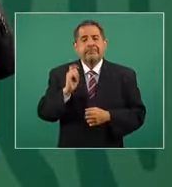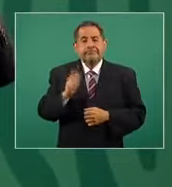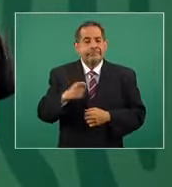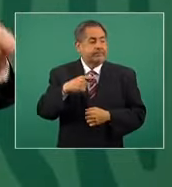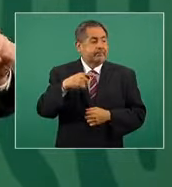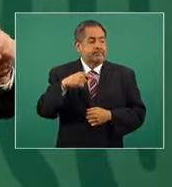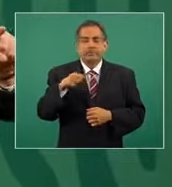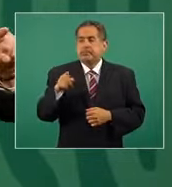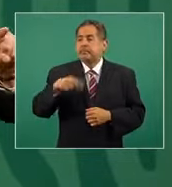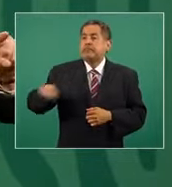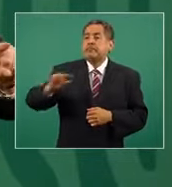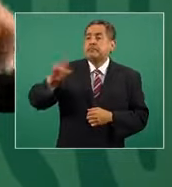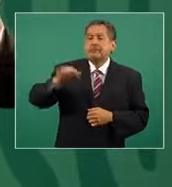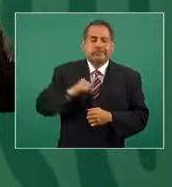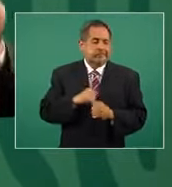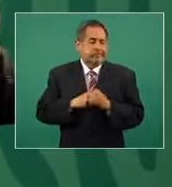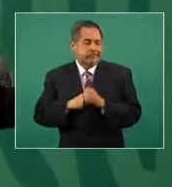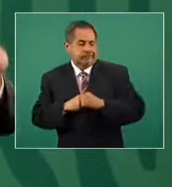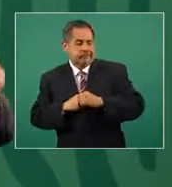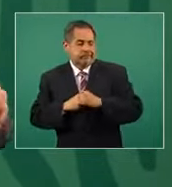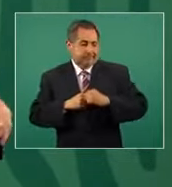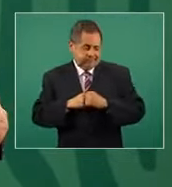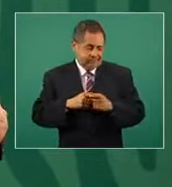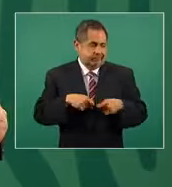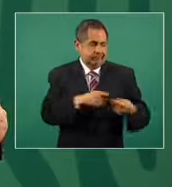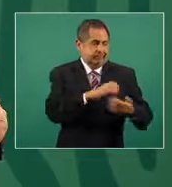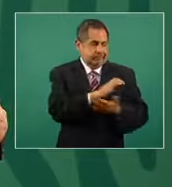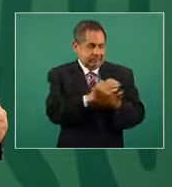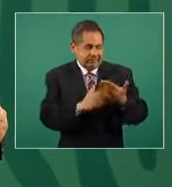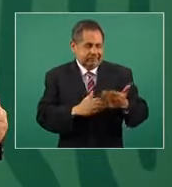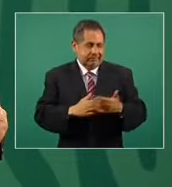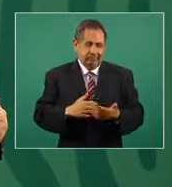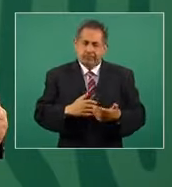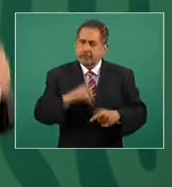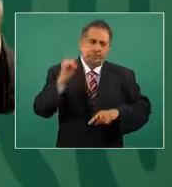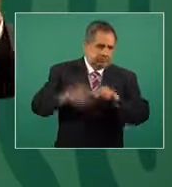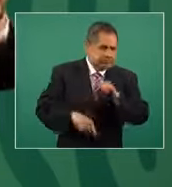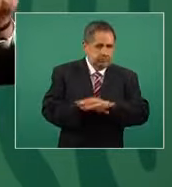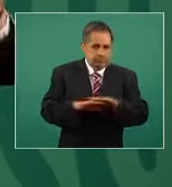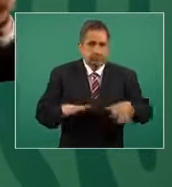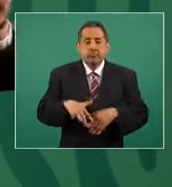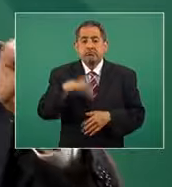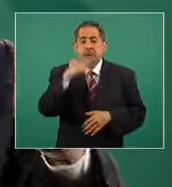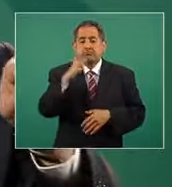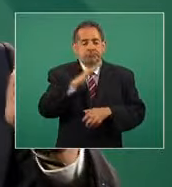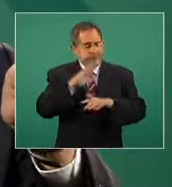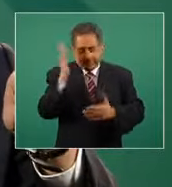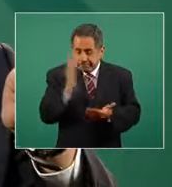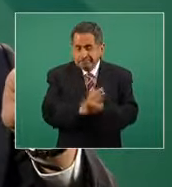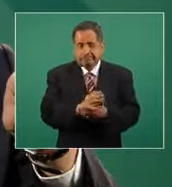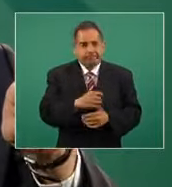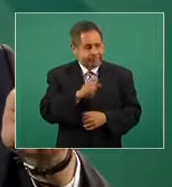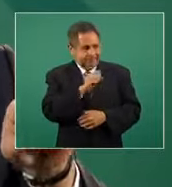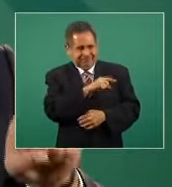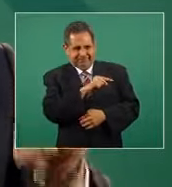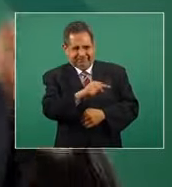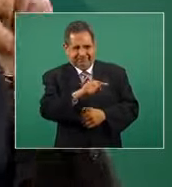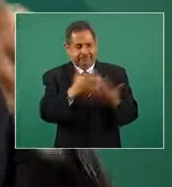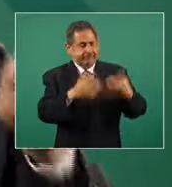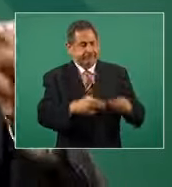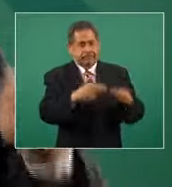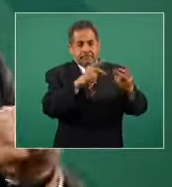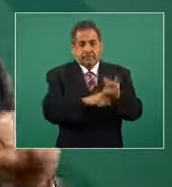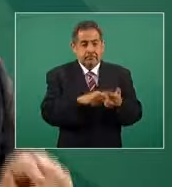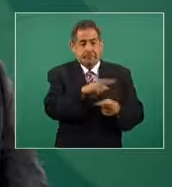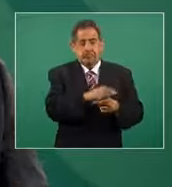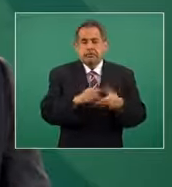el influyentismo y con la corrupción de estas empresas que tienen